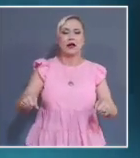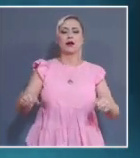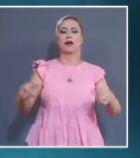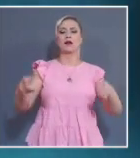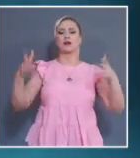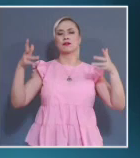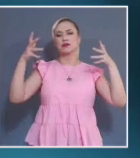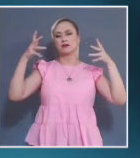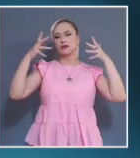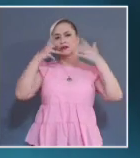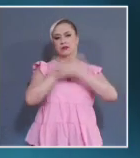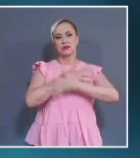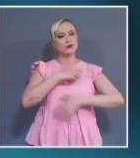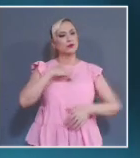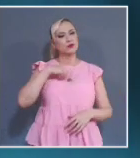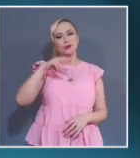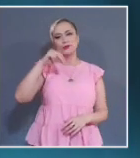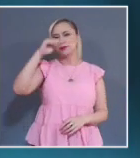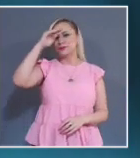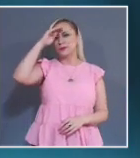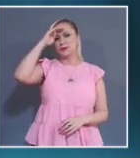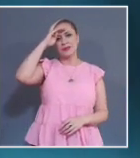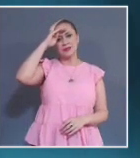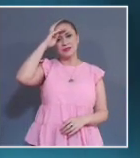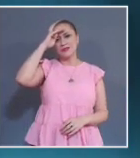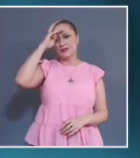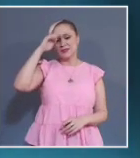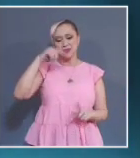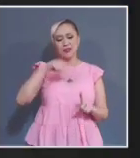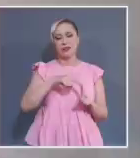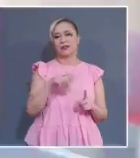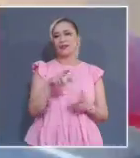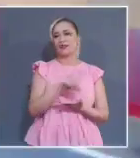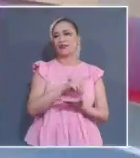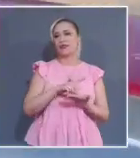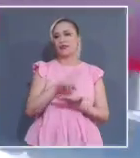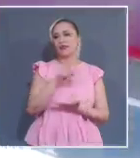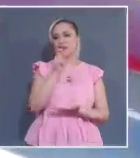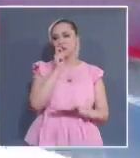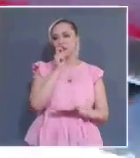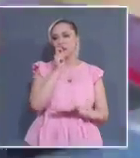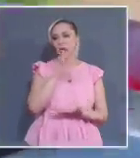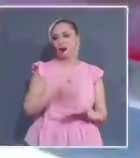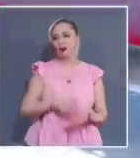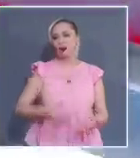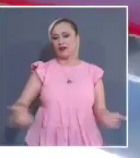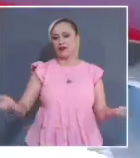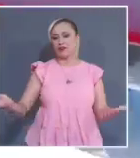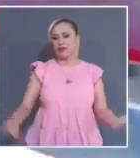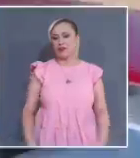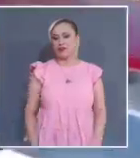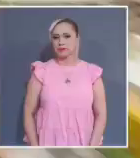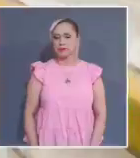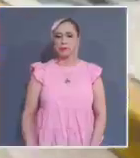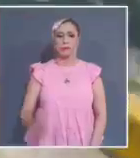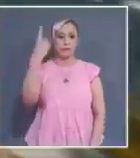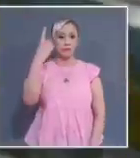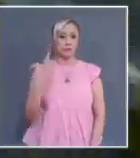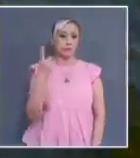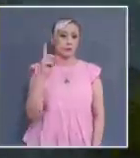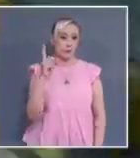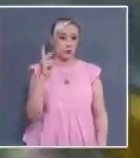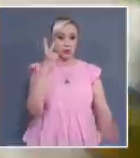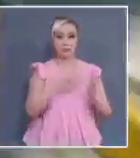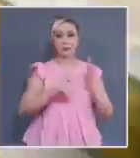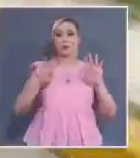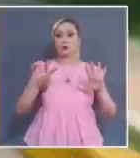Pero no, todavía no sabía yo que era droga. El 1 de diciembre de 2019 fue detenida